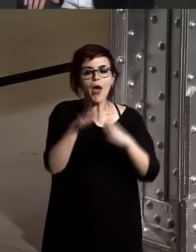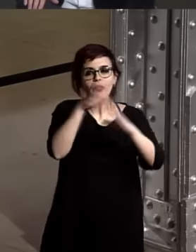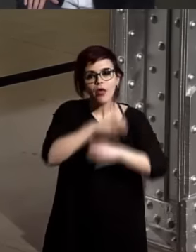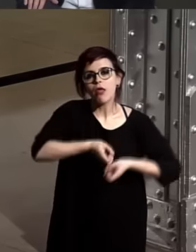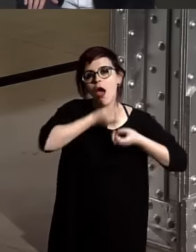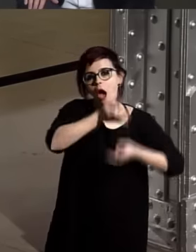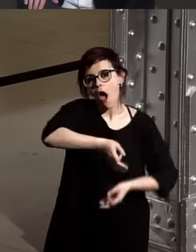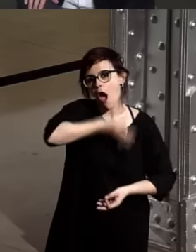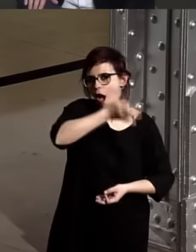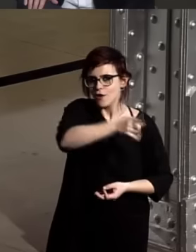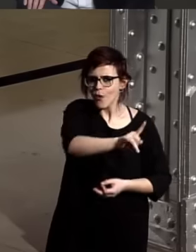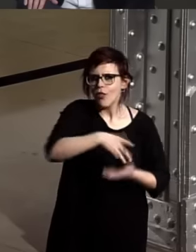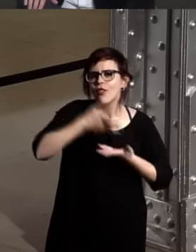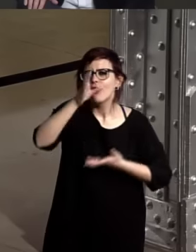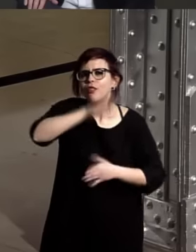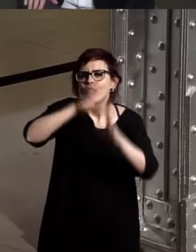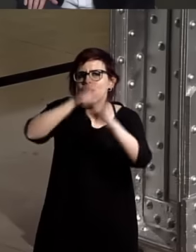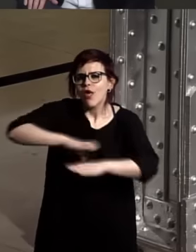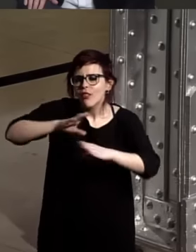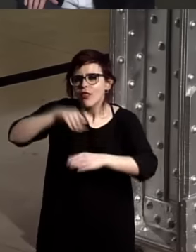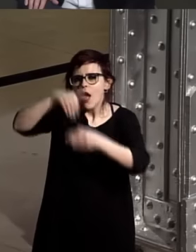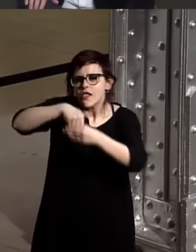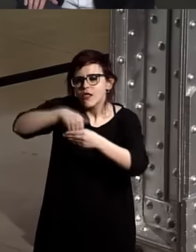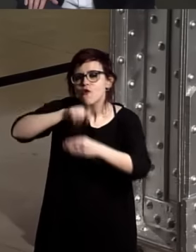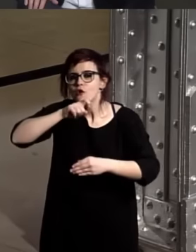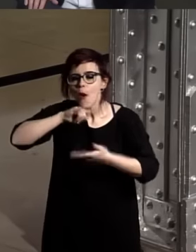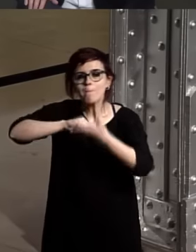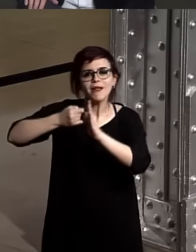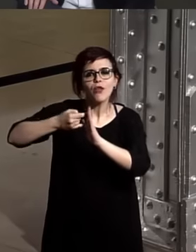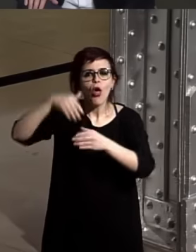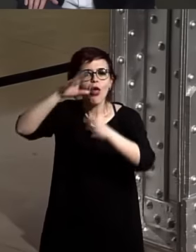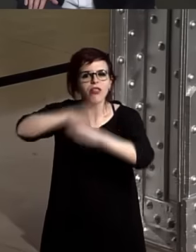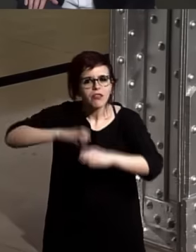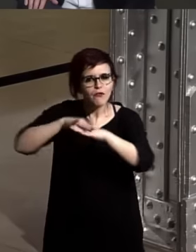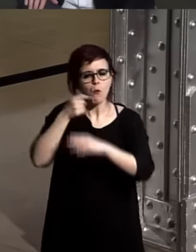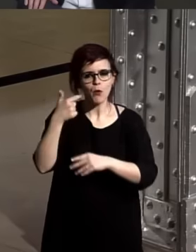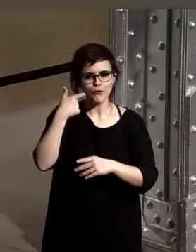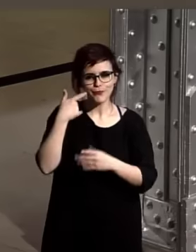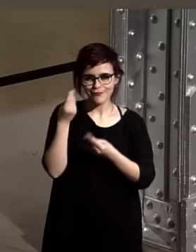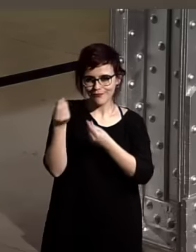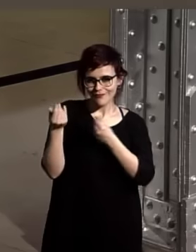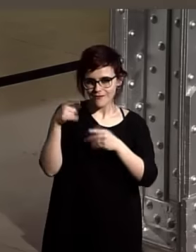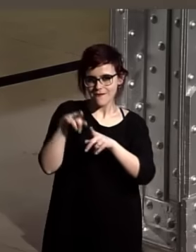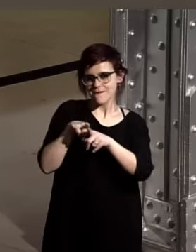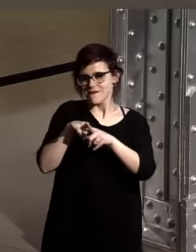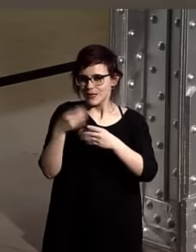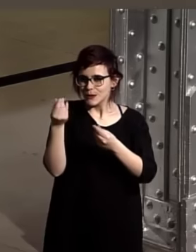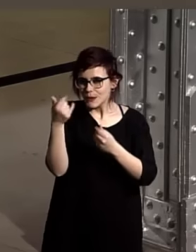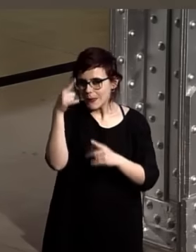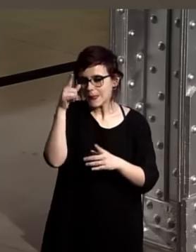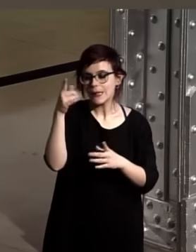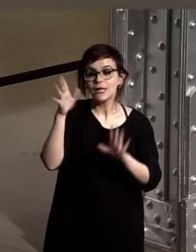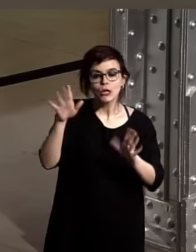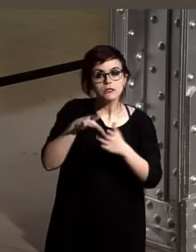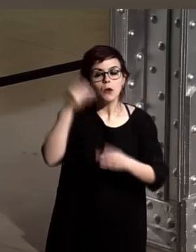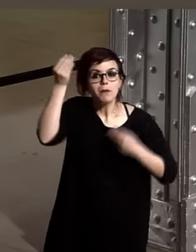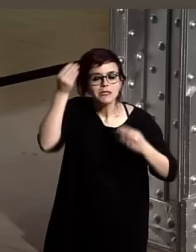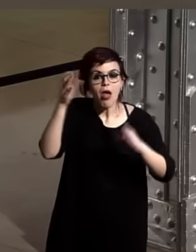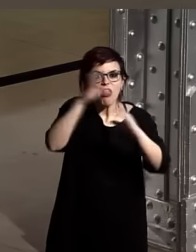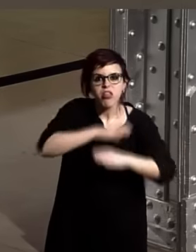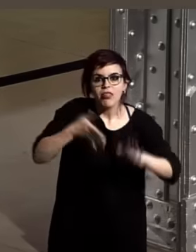explicar cómo se hace la ciencia Qué es el método científico y ser un poco crítico con ella no Y cuando me planteaba explicar que es la